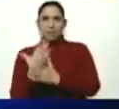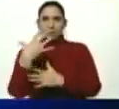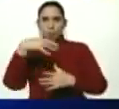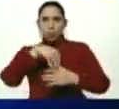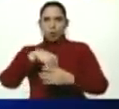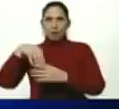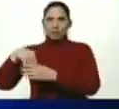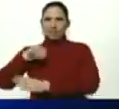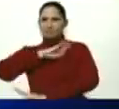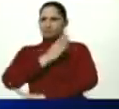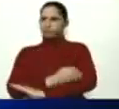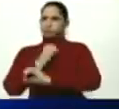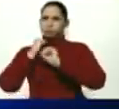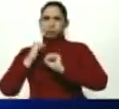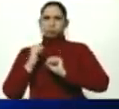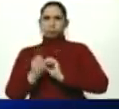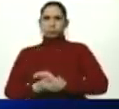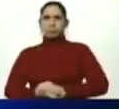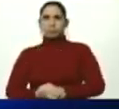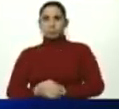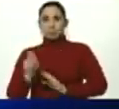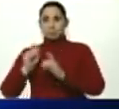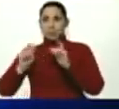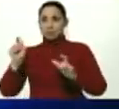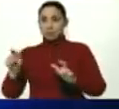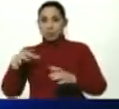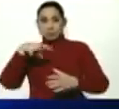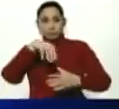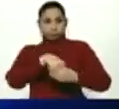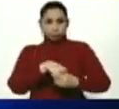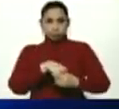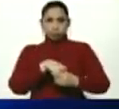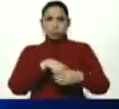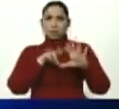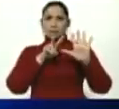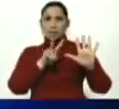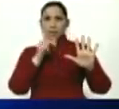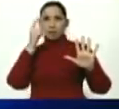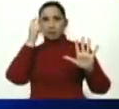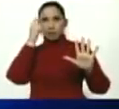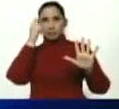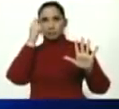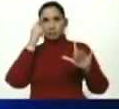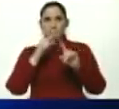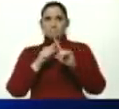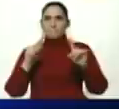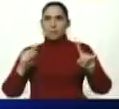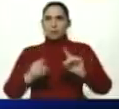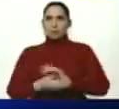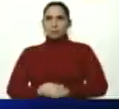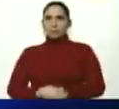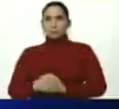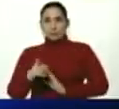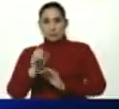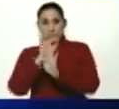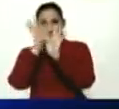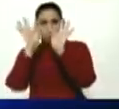Cuarentena radical. La gente en sus casas por 7 días para de esa